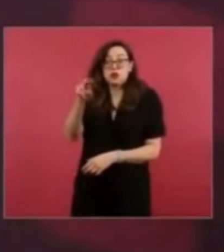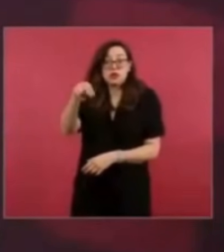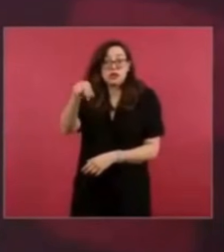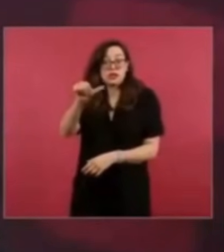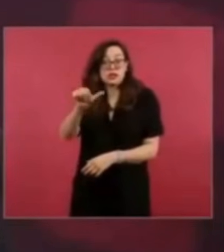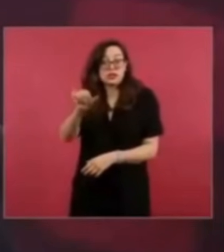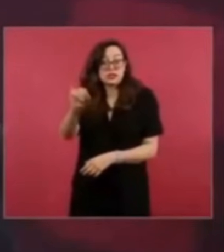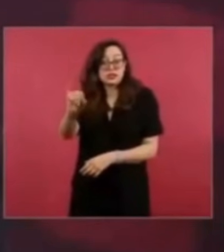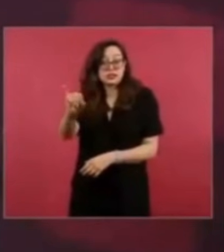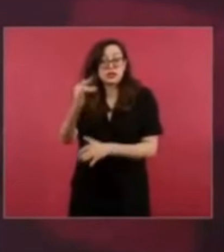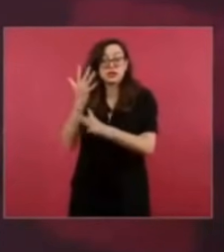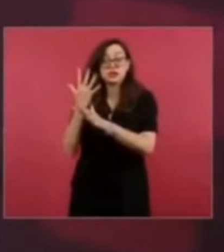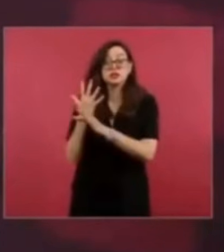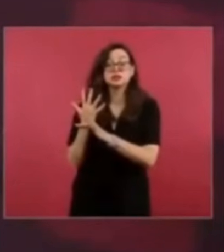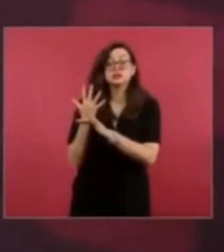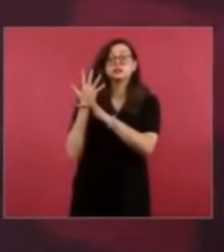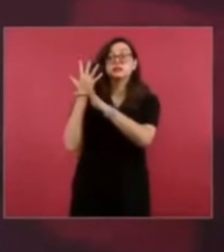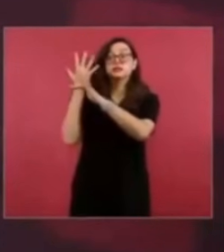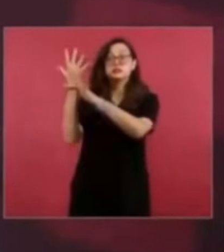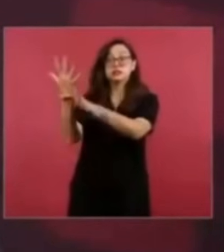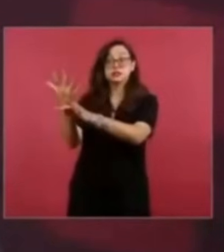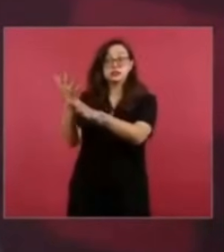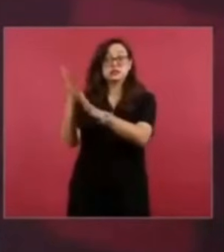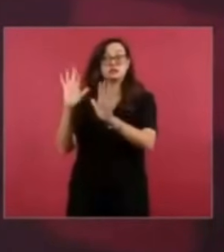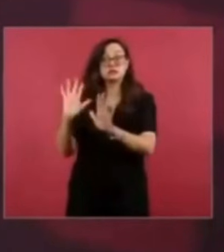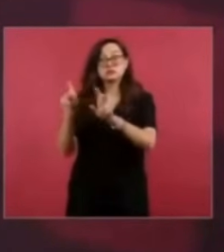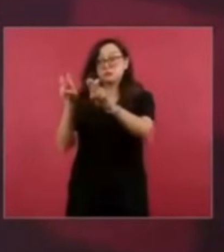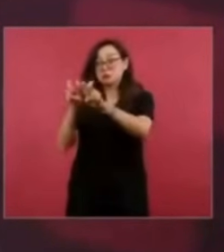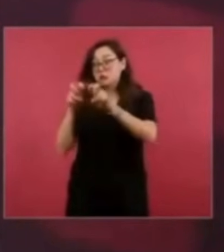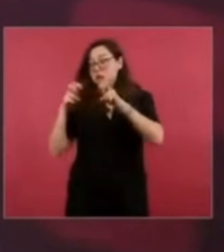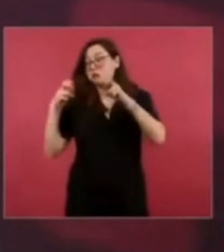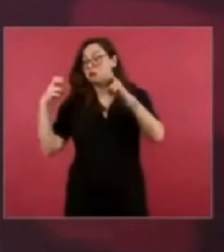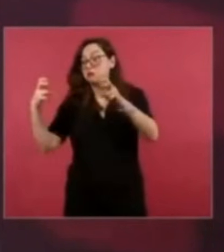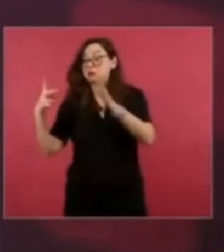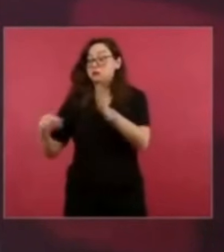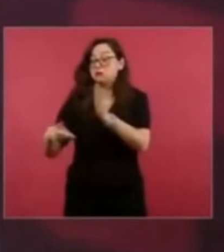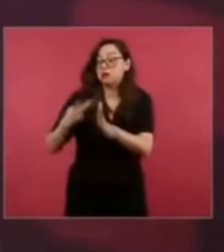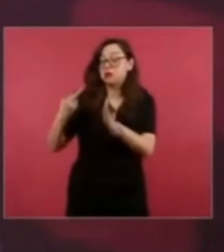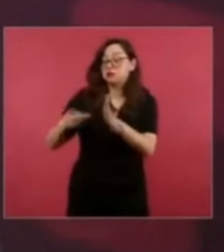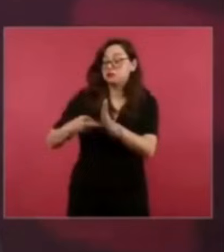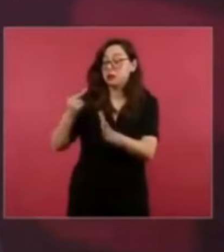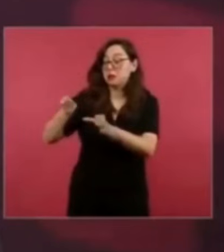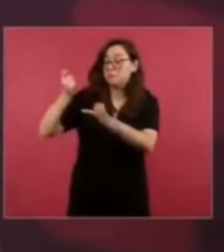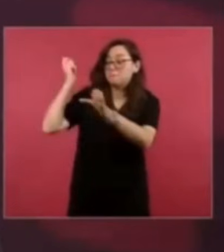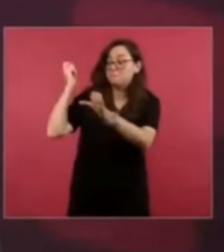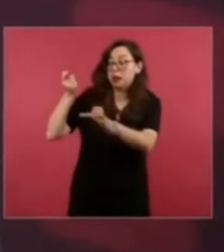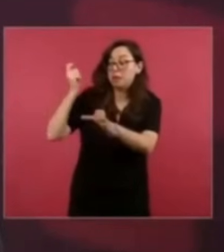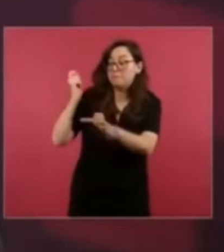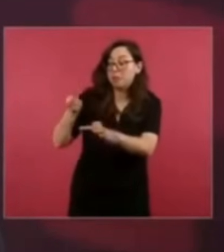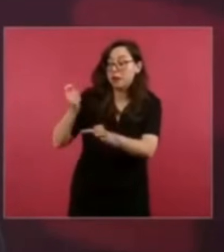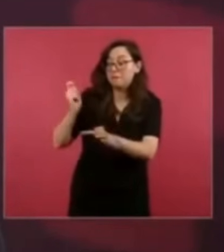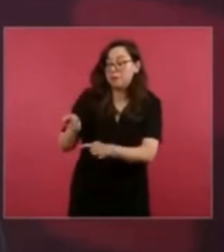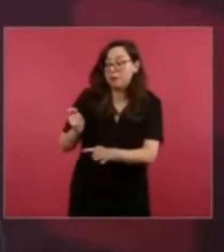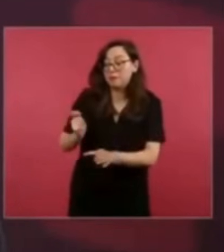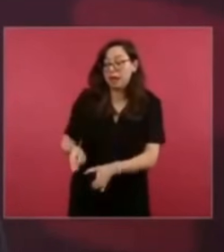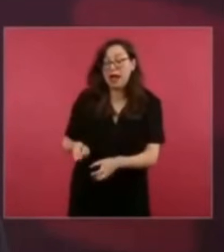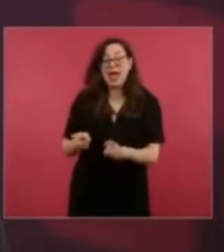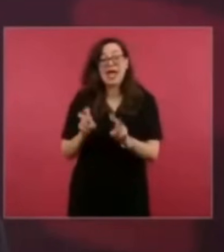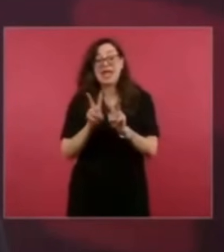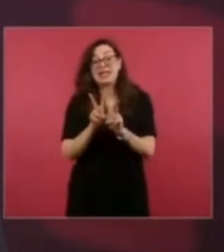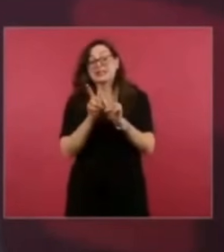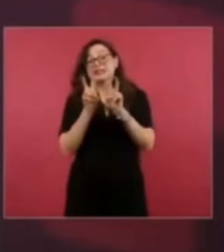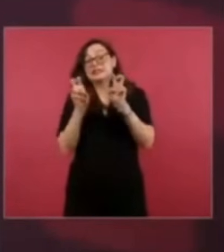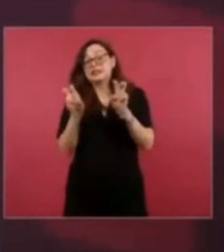con resoluciones del Pleno del INAI sobre la publicación de carpetas de investigación a cargo